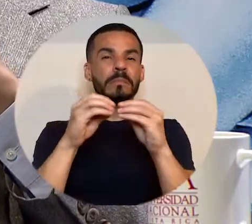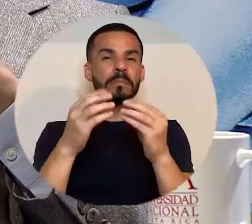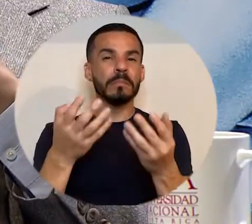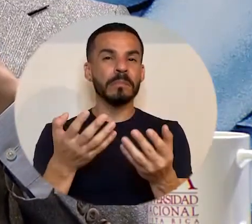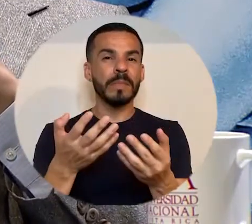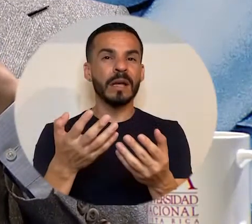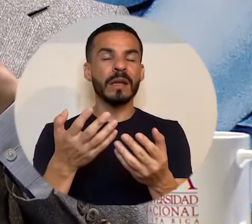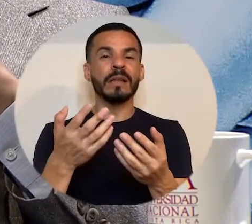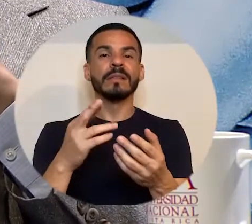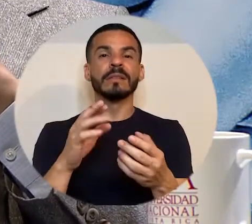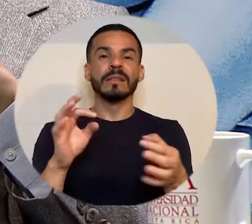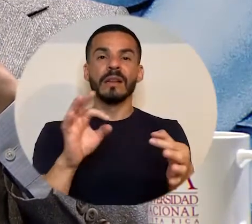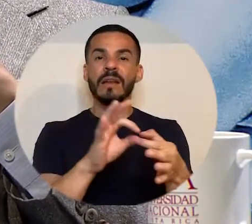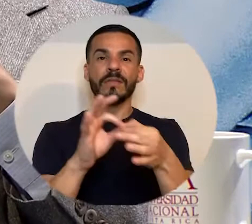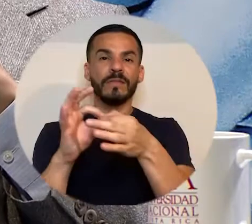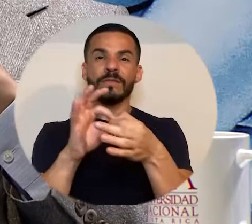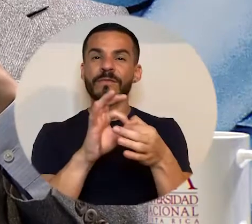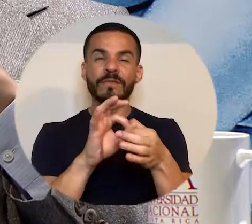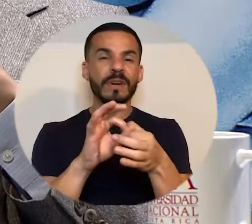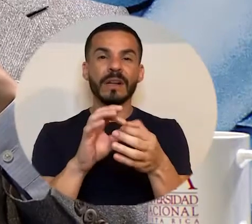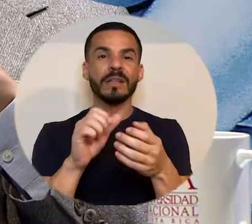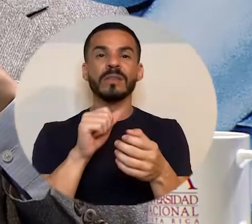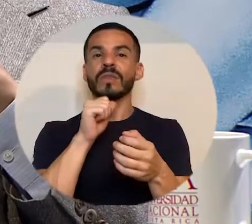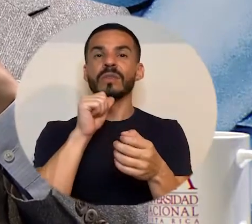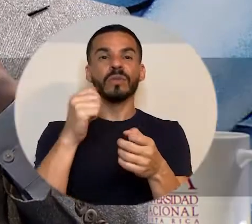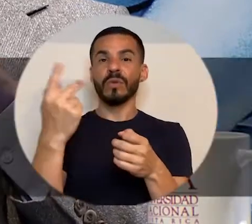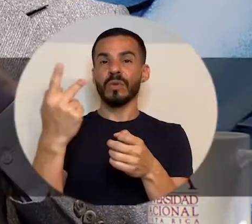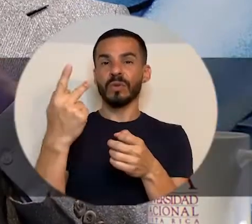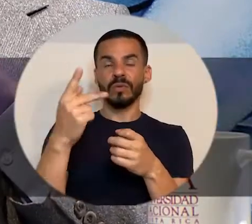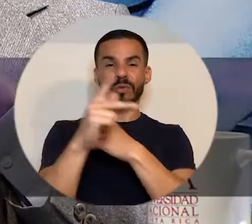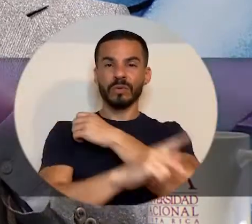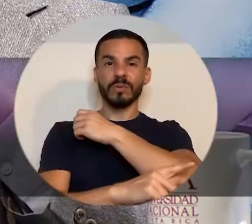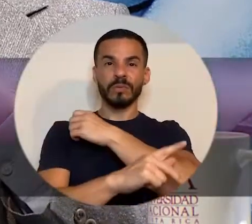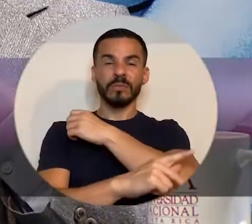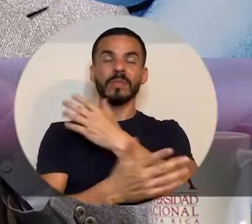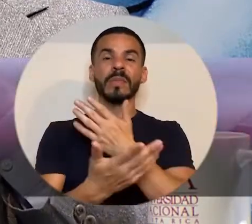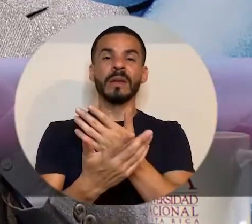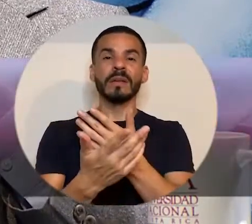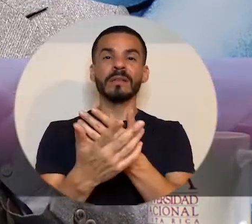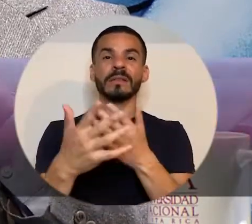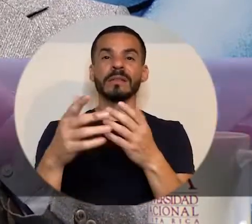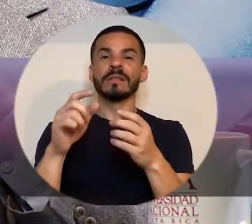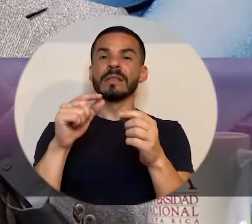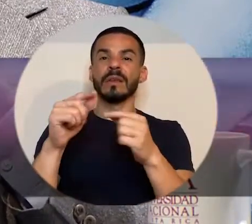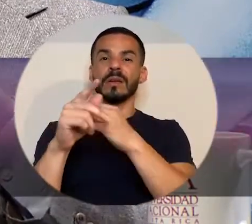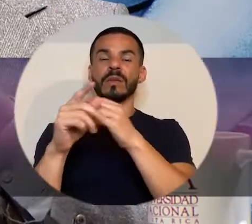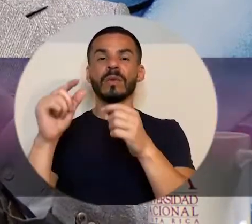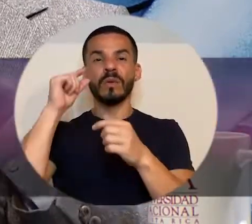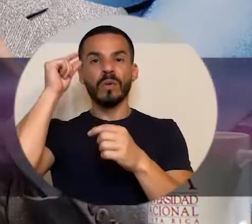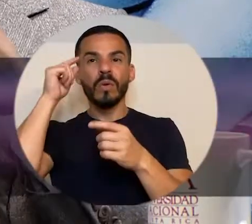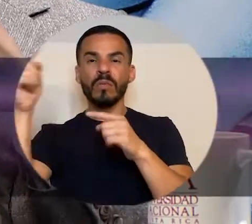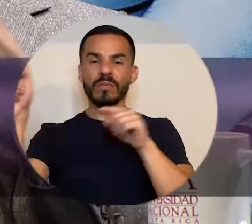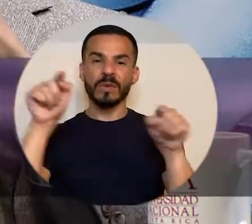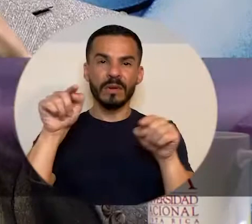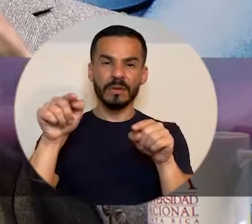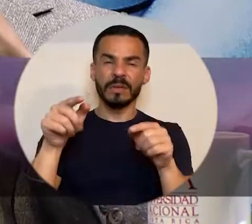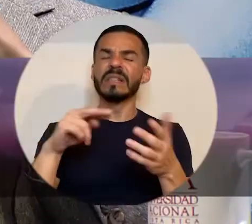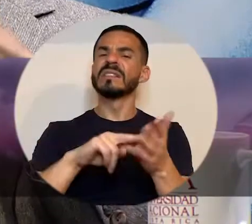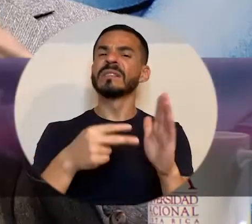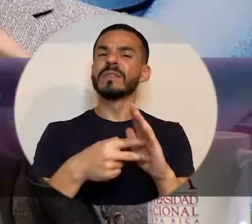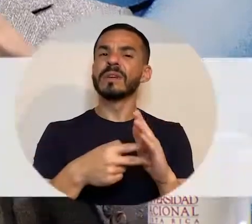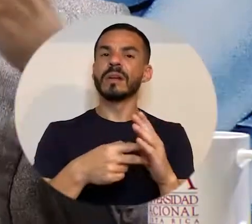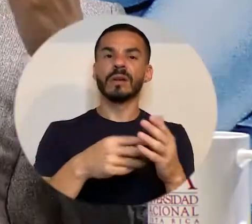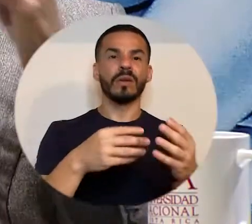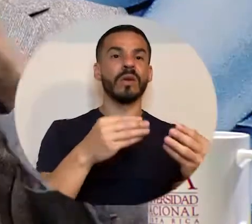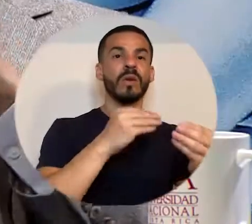poquito más en las relaciones que no son bilaterales entre estados. ¿Qué quiero